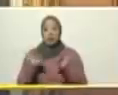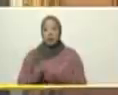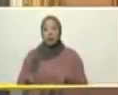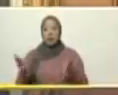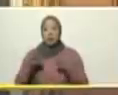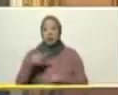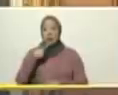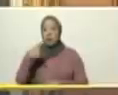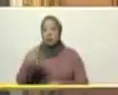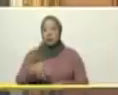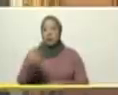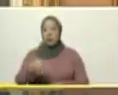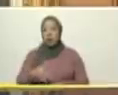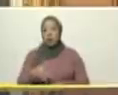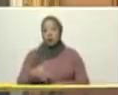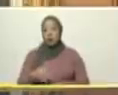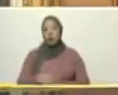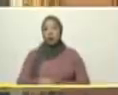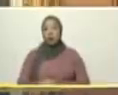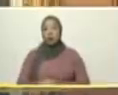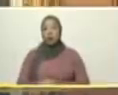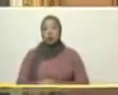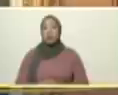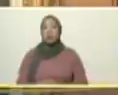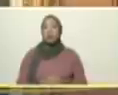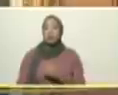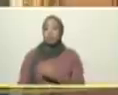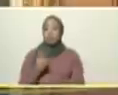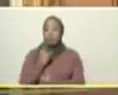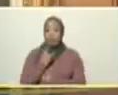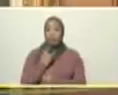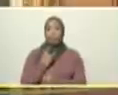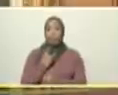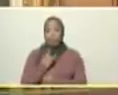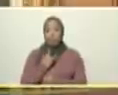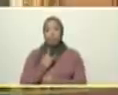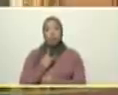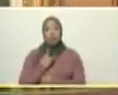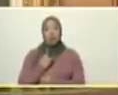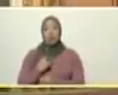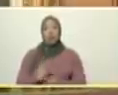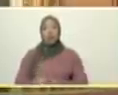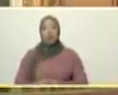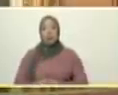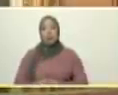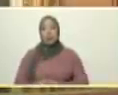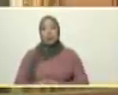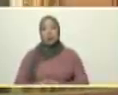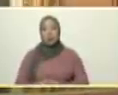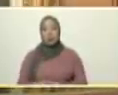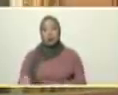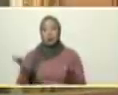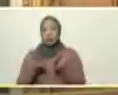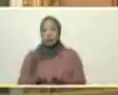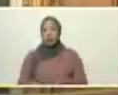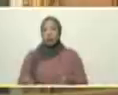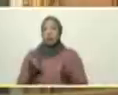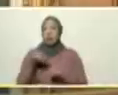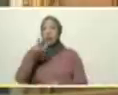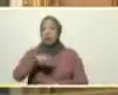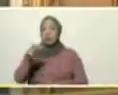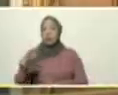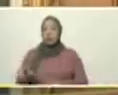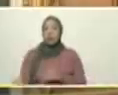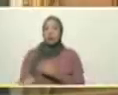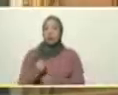su verdadero rostro, el fascismo, el falso positivo, la